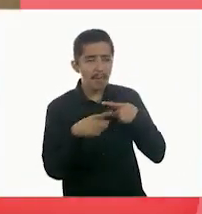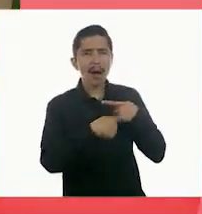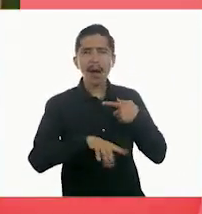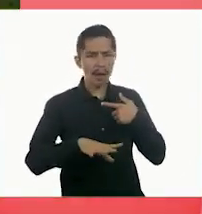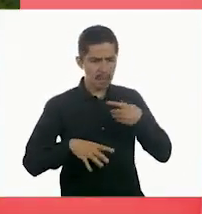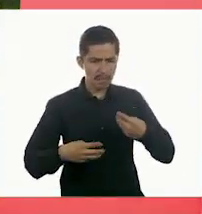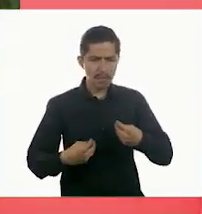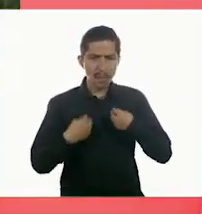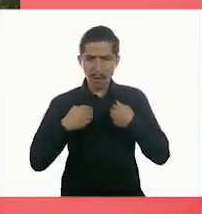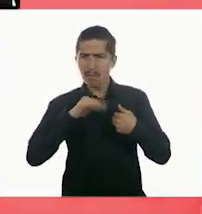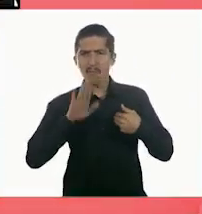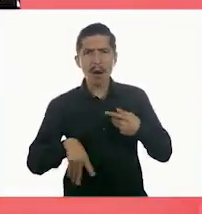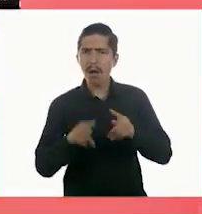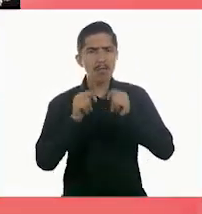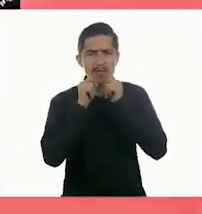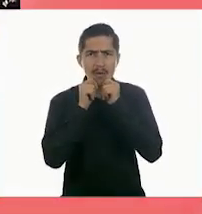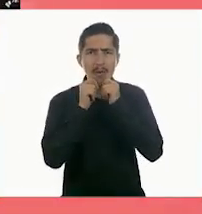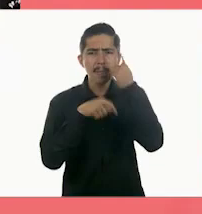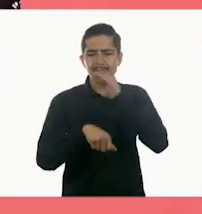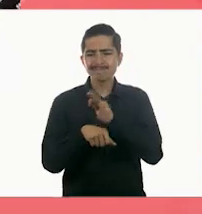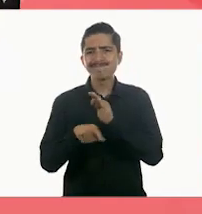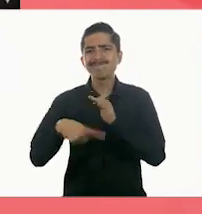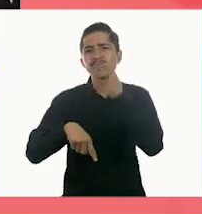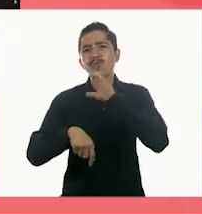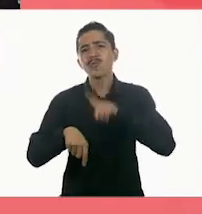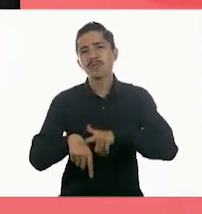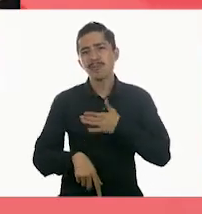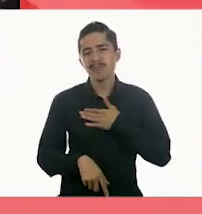vida en honor a su cultura.